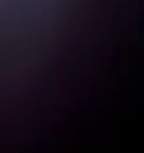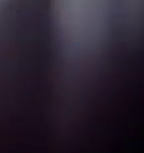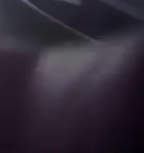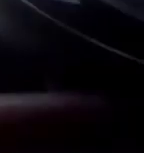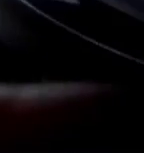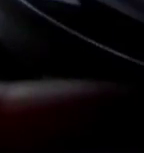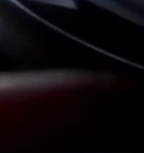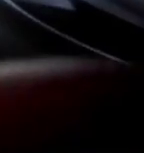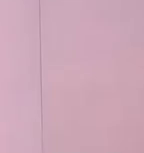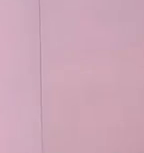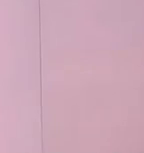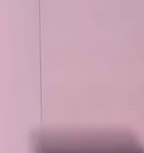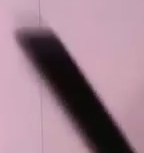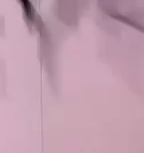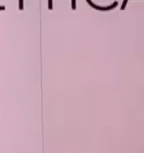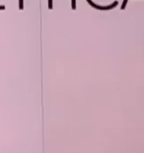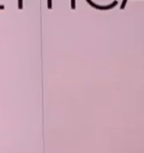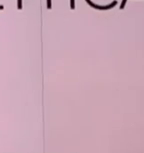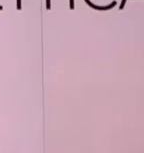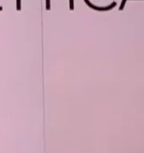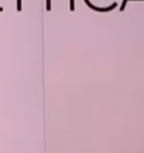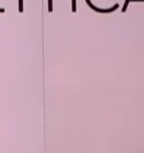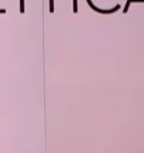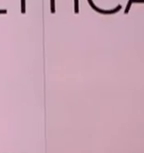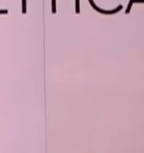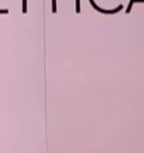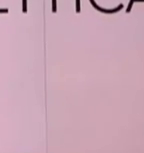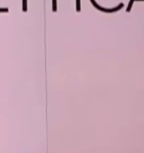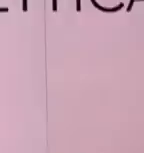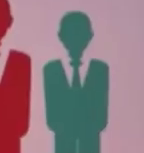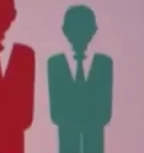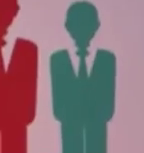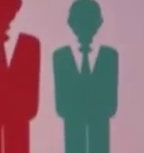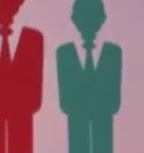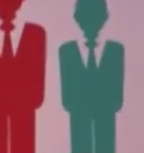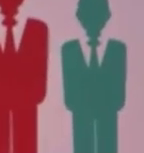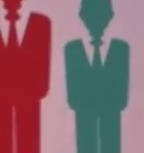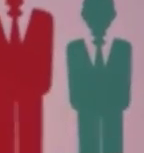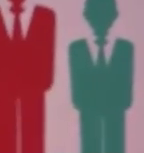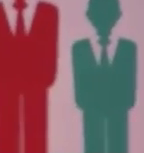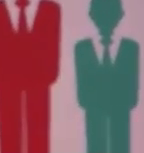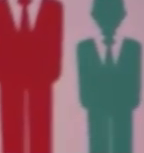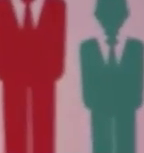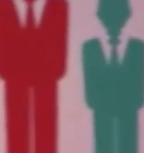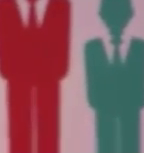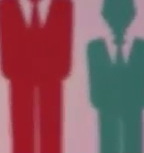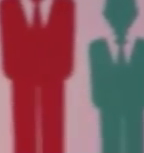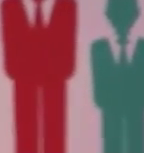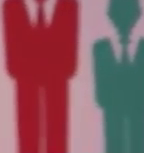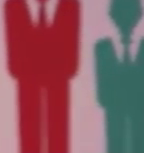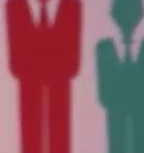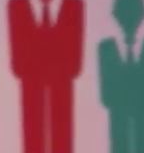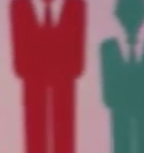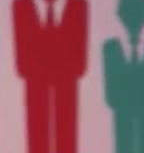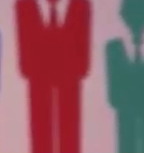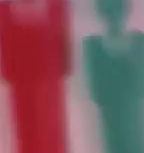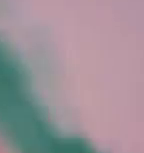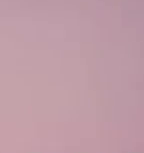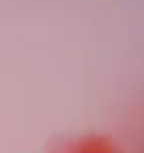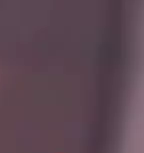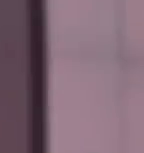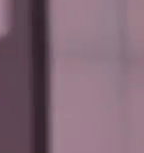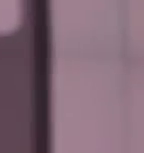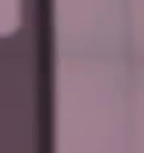británico y en su lugar acudirá Chris Cox, responsable de Relaciones Públicas. Zuckerberg dio a conocer que